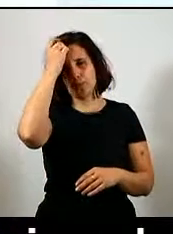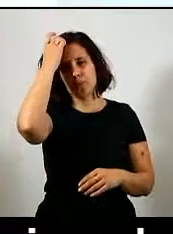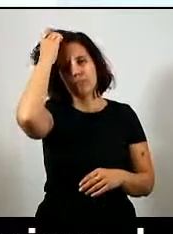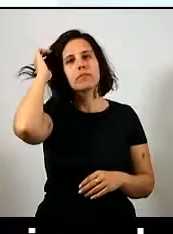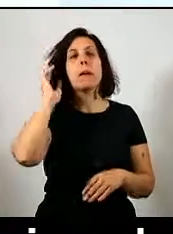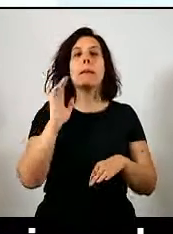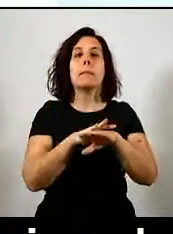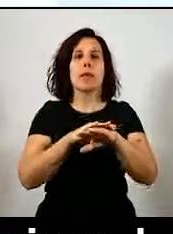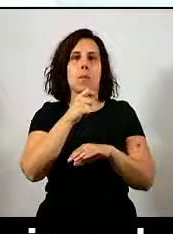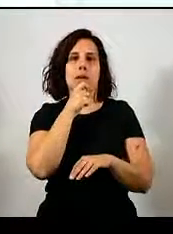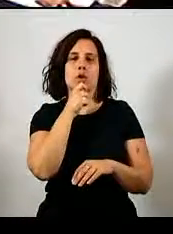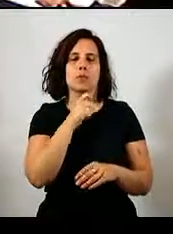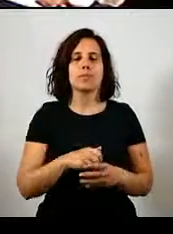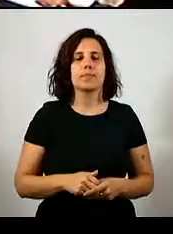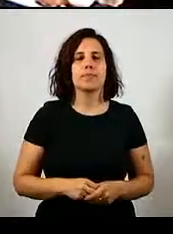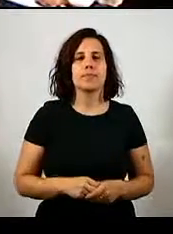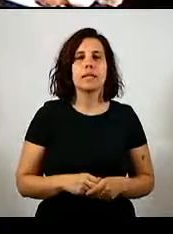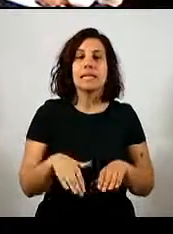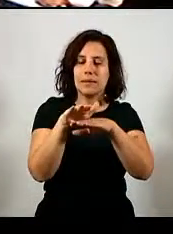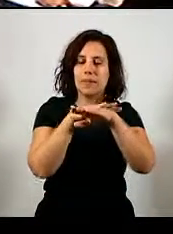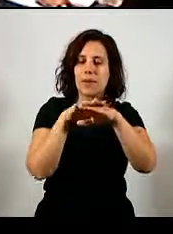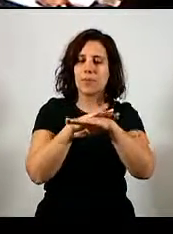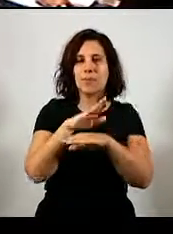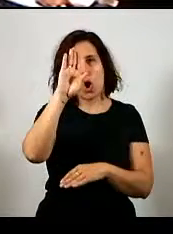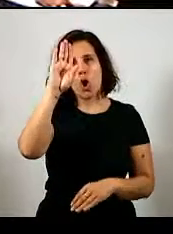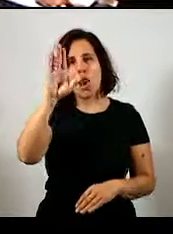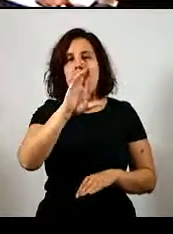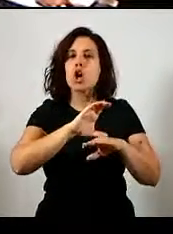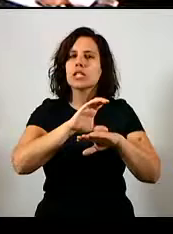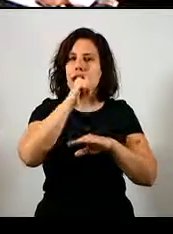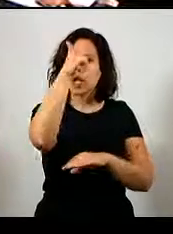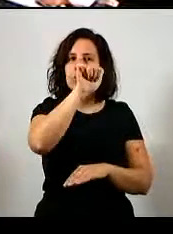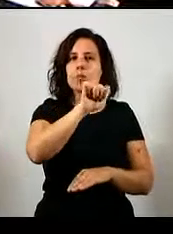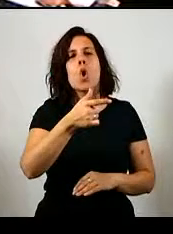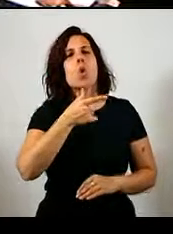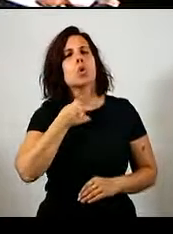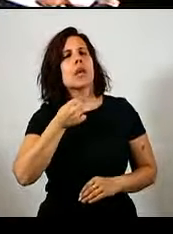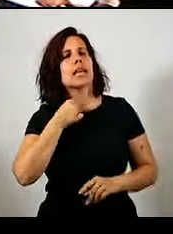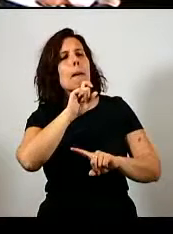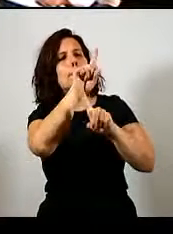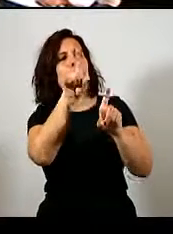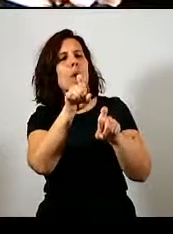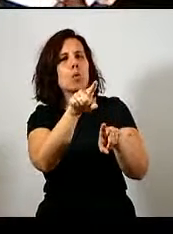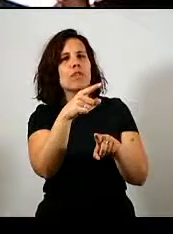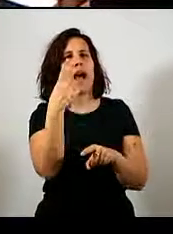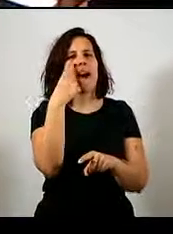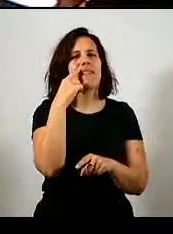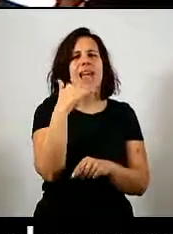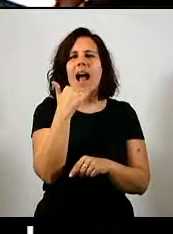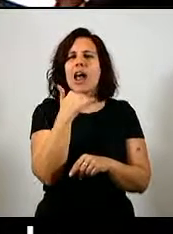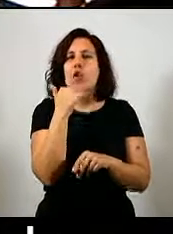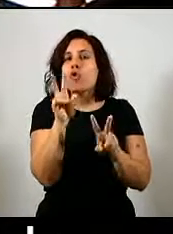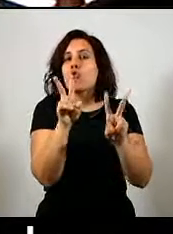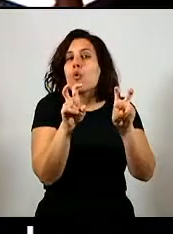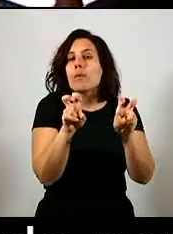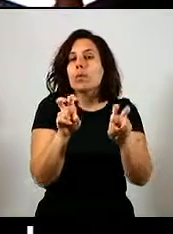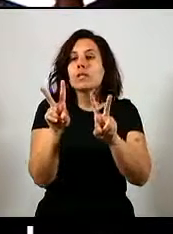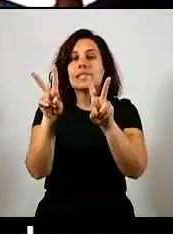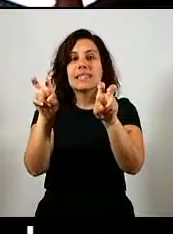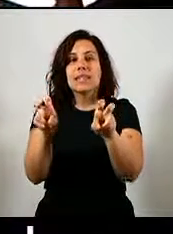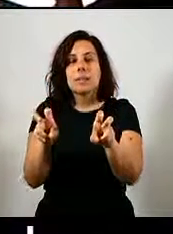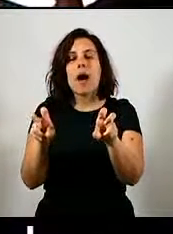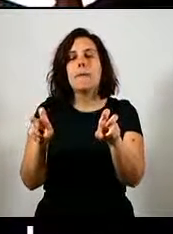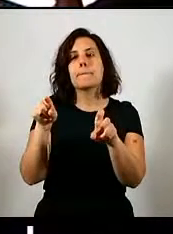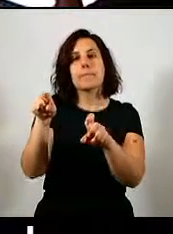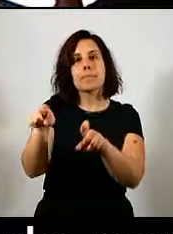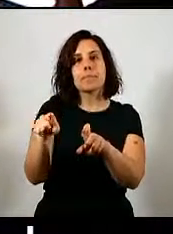Sí. Perdón. Buenas, consejero. Me gustaría preguntarle por si hay algún tipo de novedad respecto a la fábrica de cátodos que